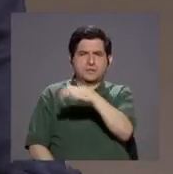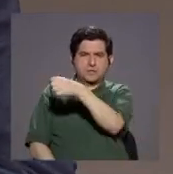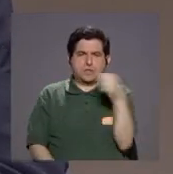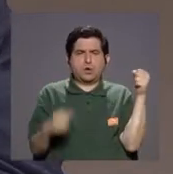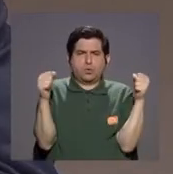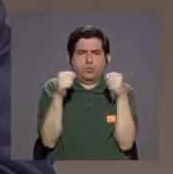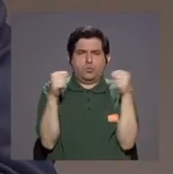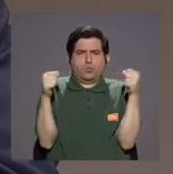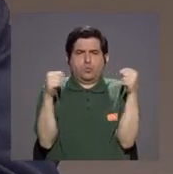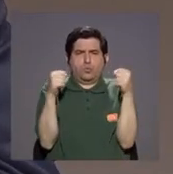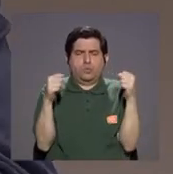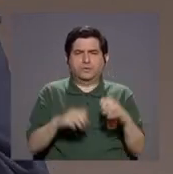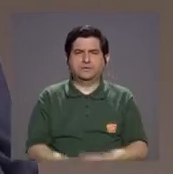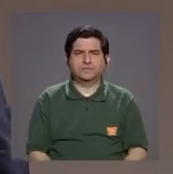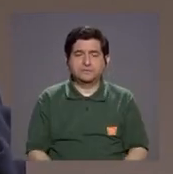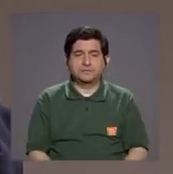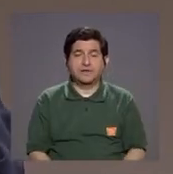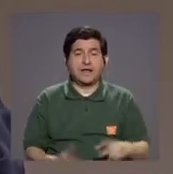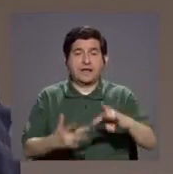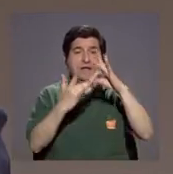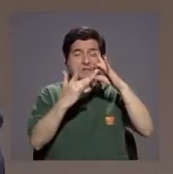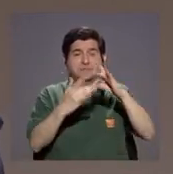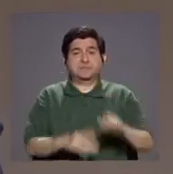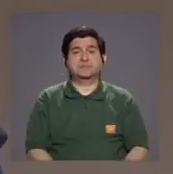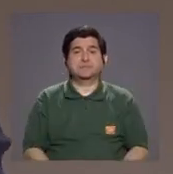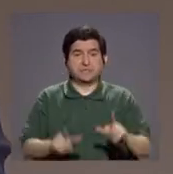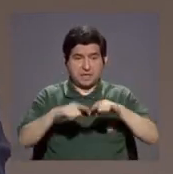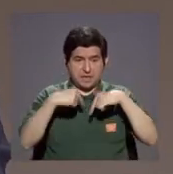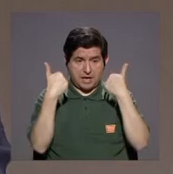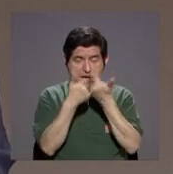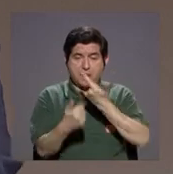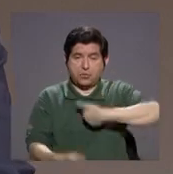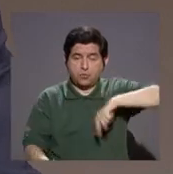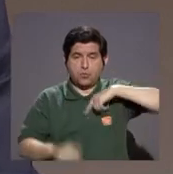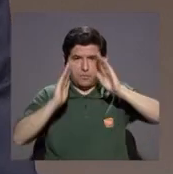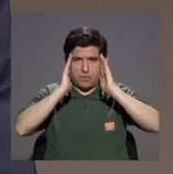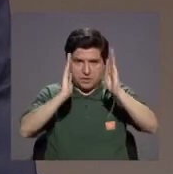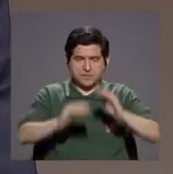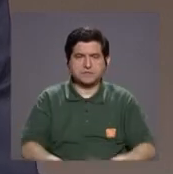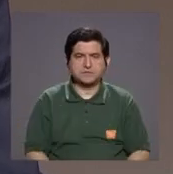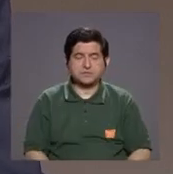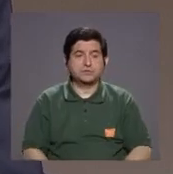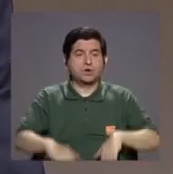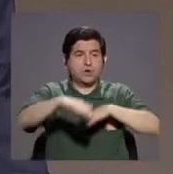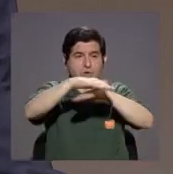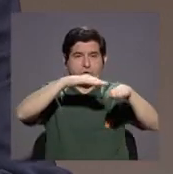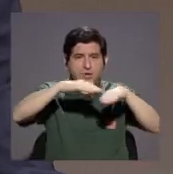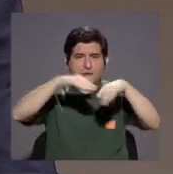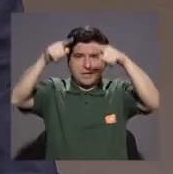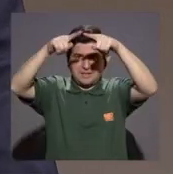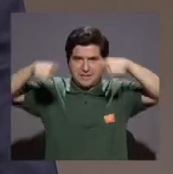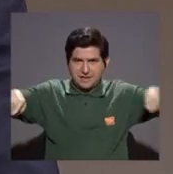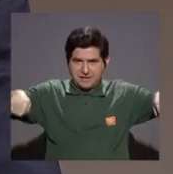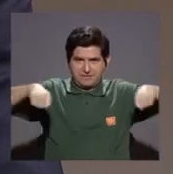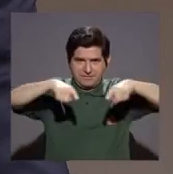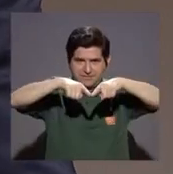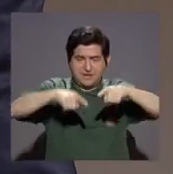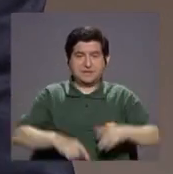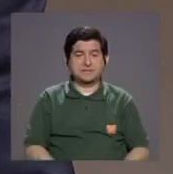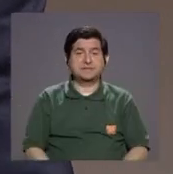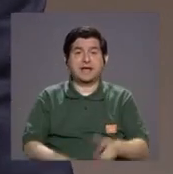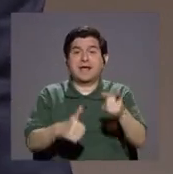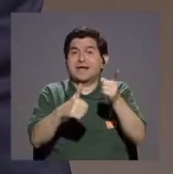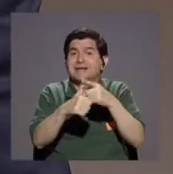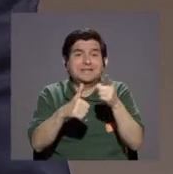sobre todo a los segmentos a donde nuestro grupo se orienta que es a la base de la pirámide muchas veces es su